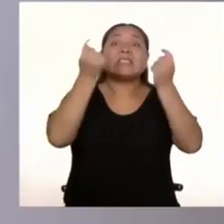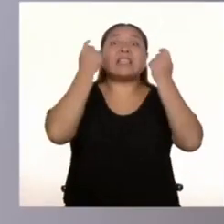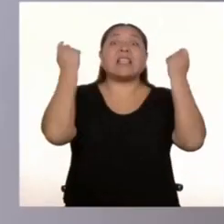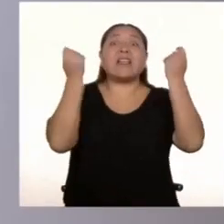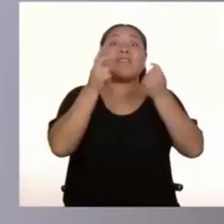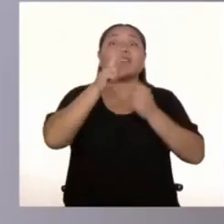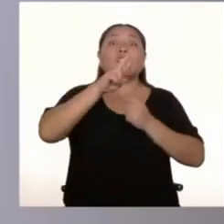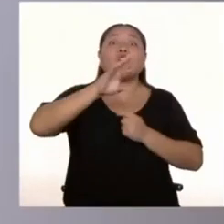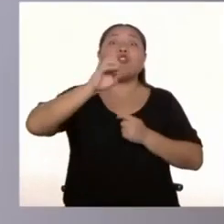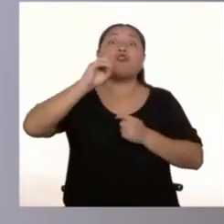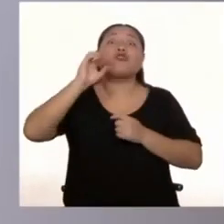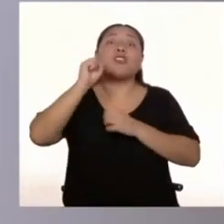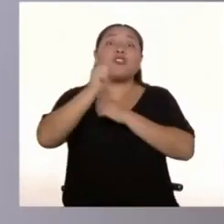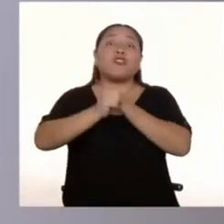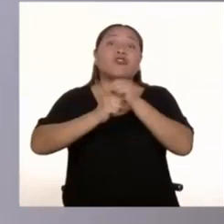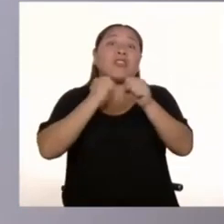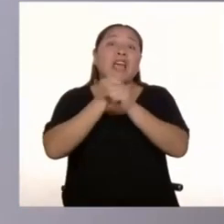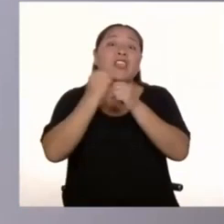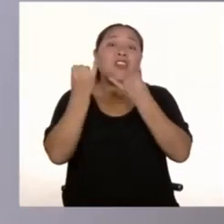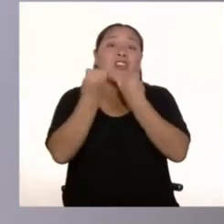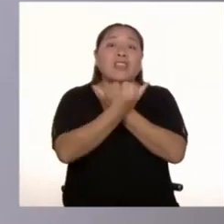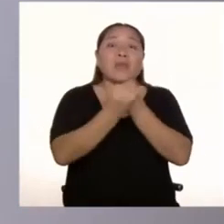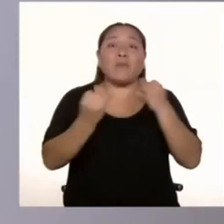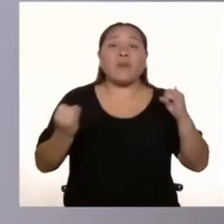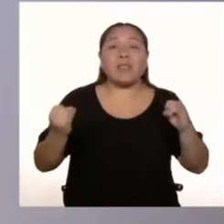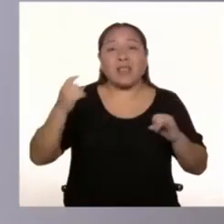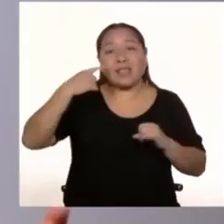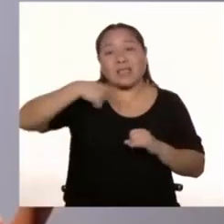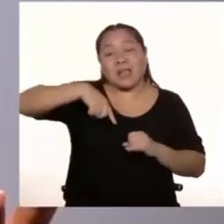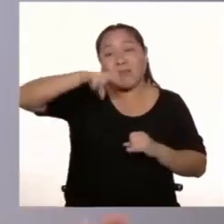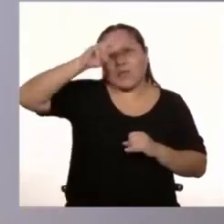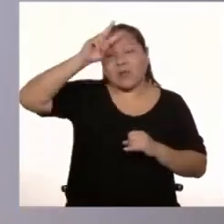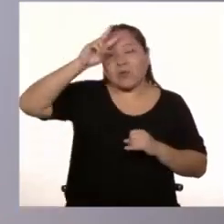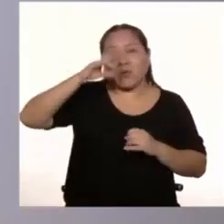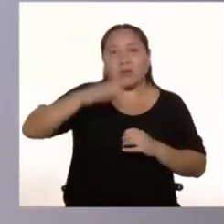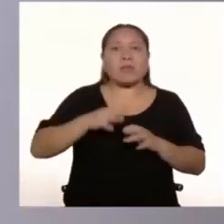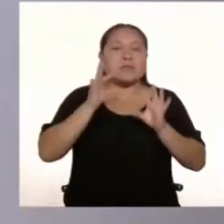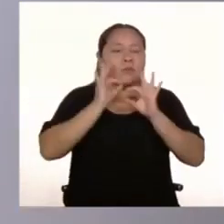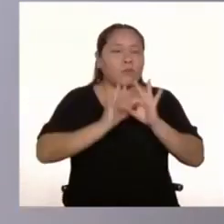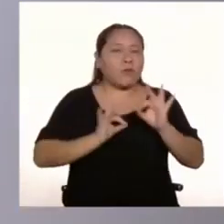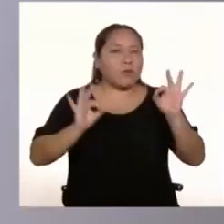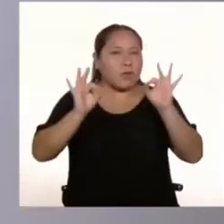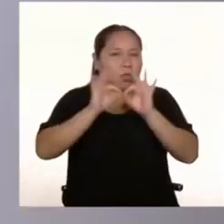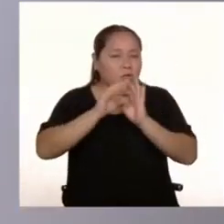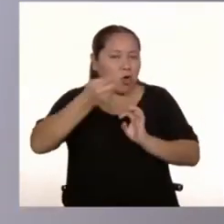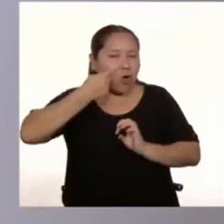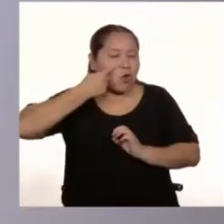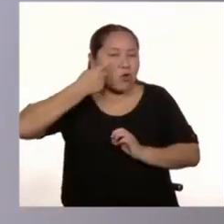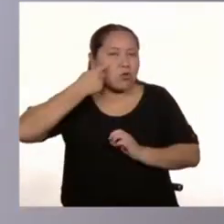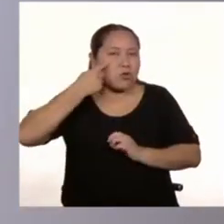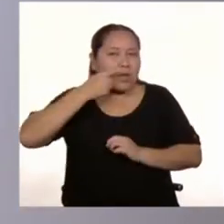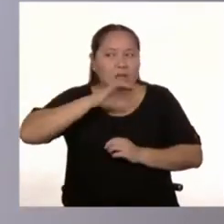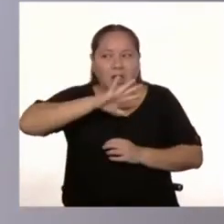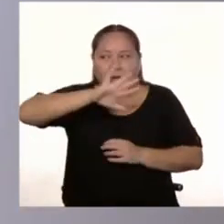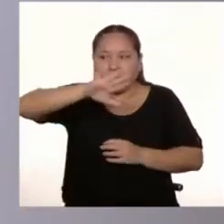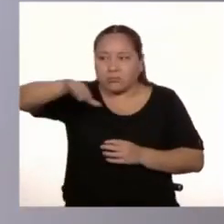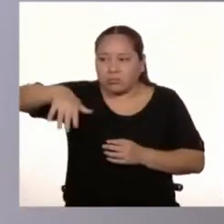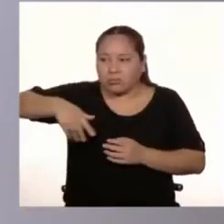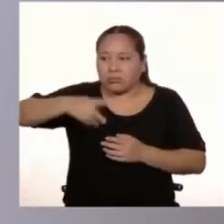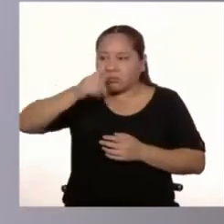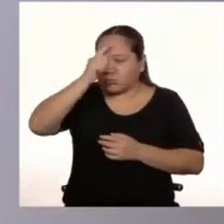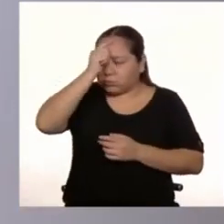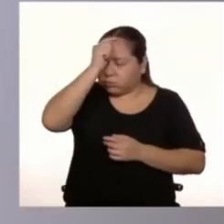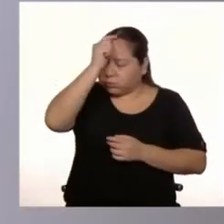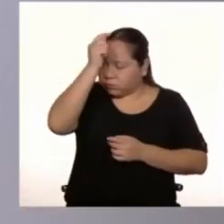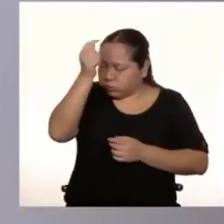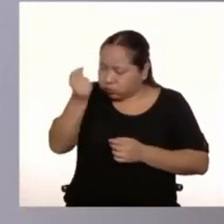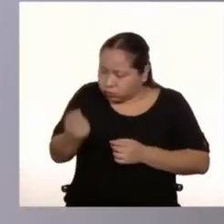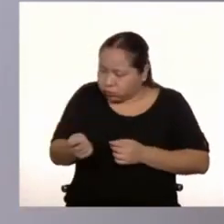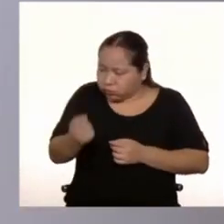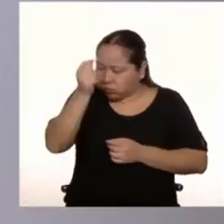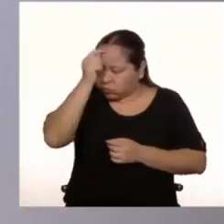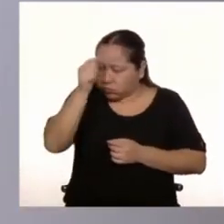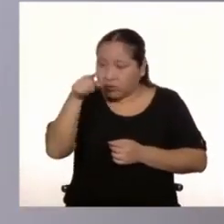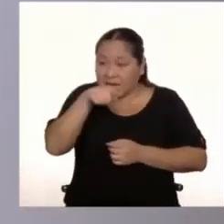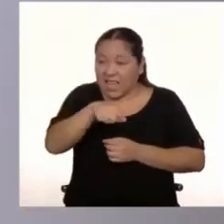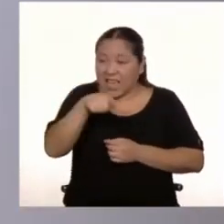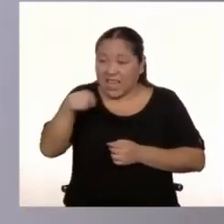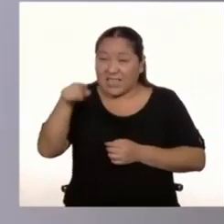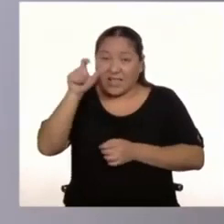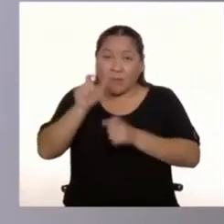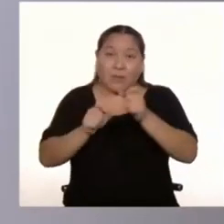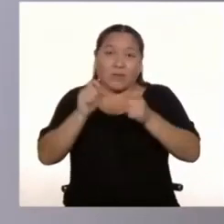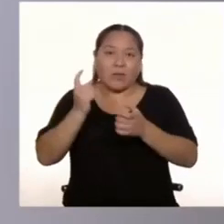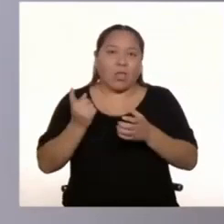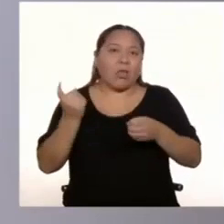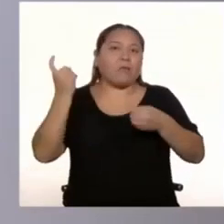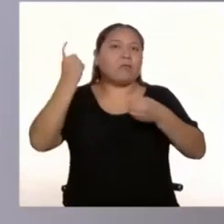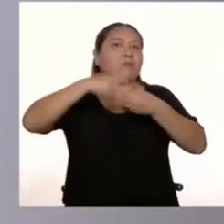nuestra independencia y creo que es muy importante reconocer el esfuerzo de todas aquellas personas que estuvieron involucradas